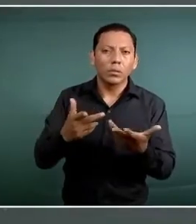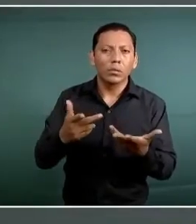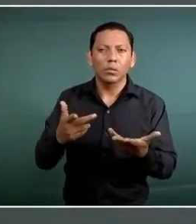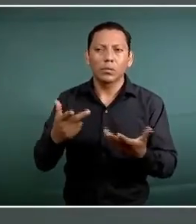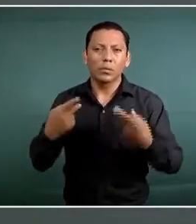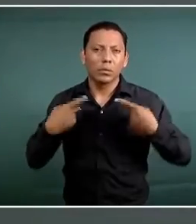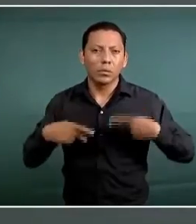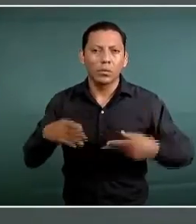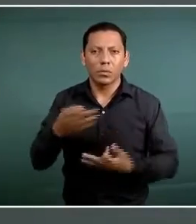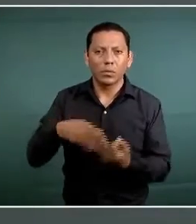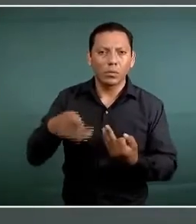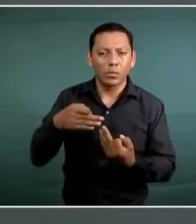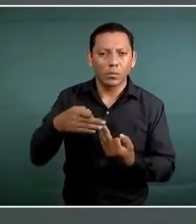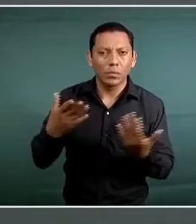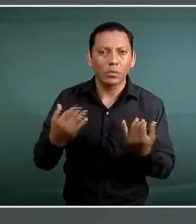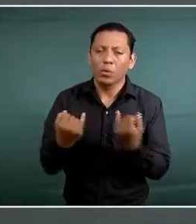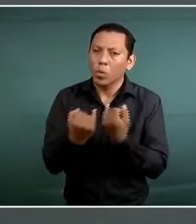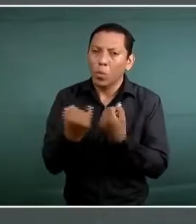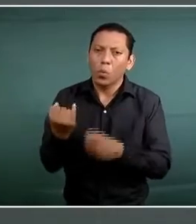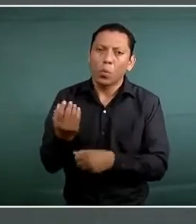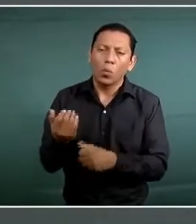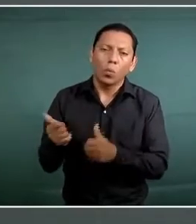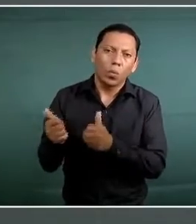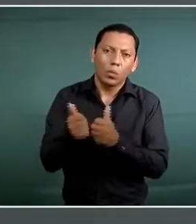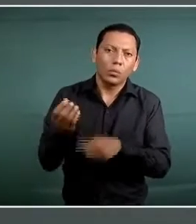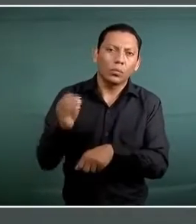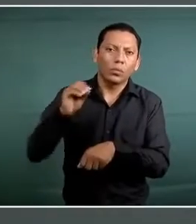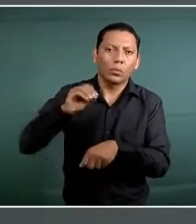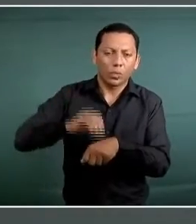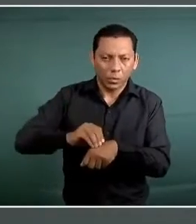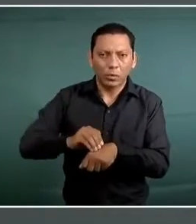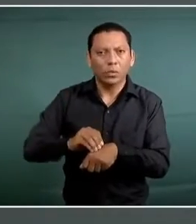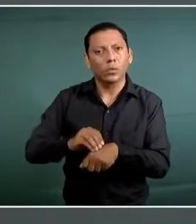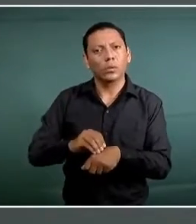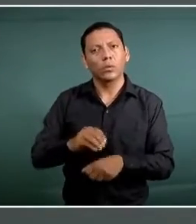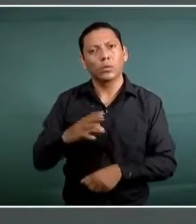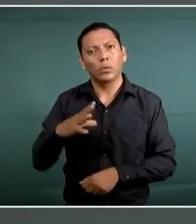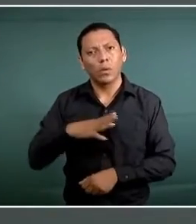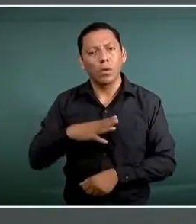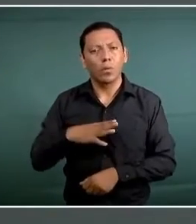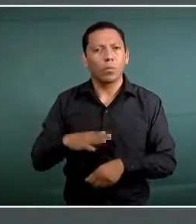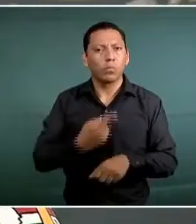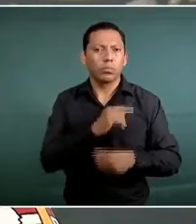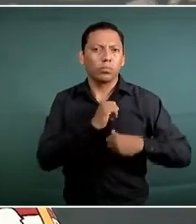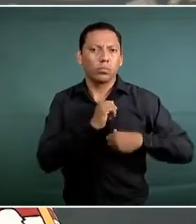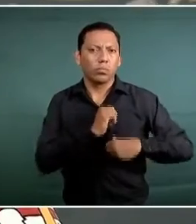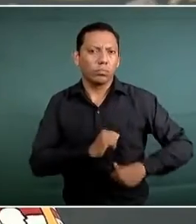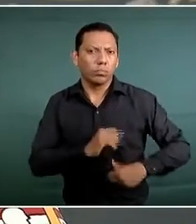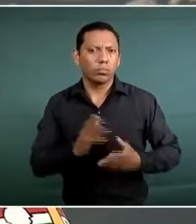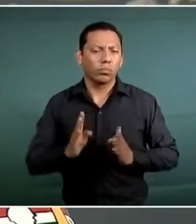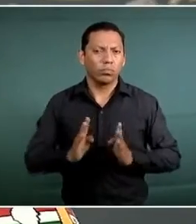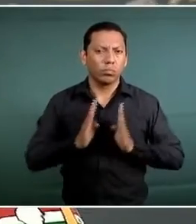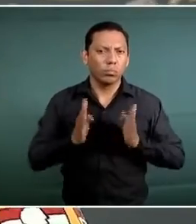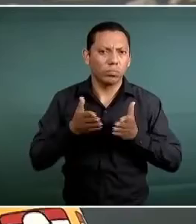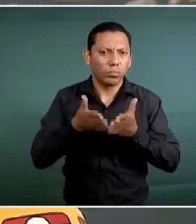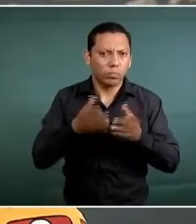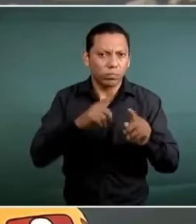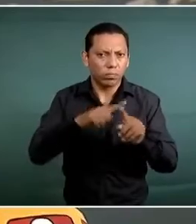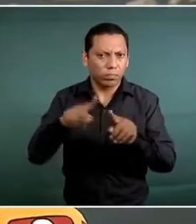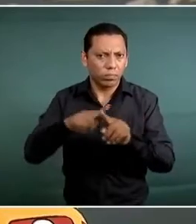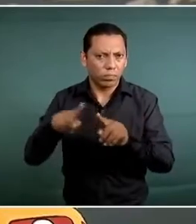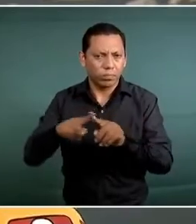ciudadanos. Adicionalmente, se han realizado por parte de Fuerzas Armadas y Guardia Nacional